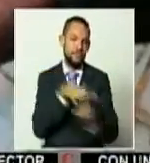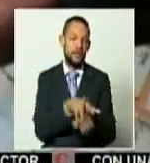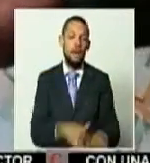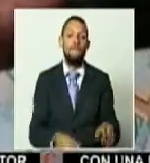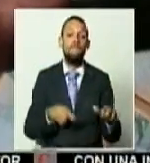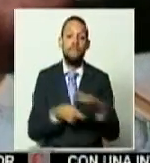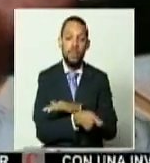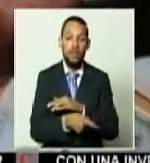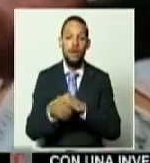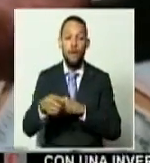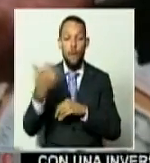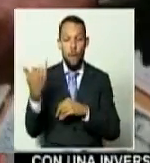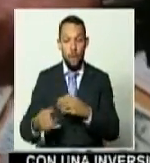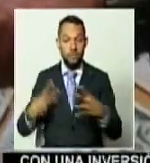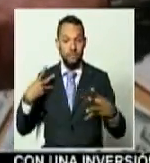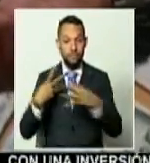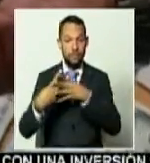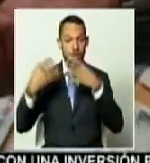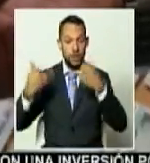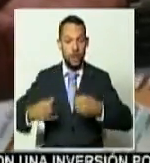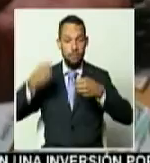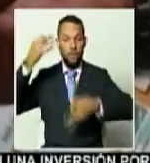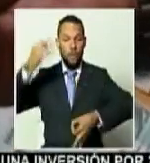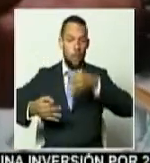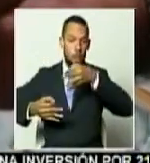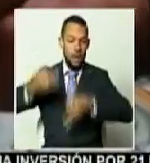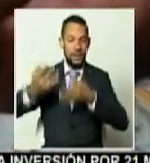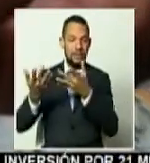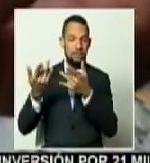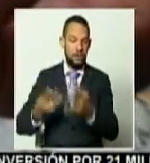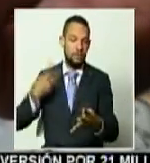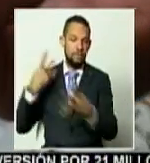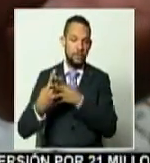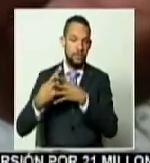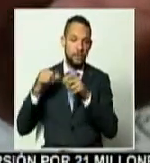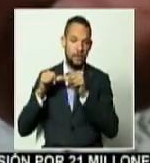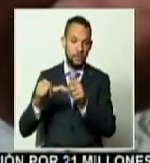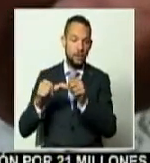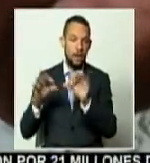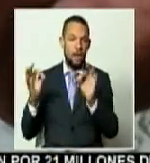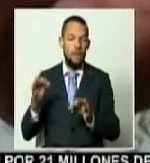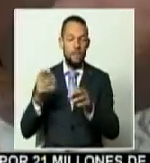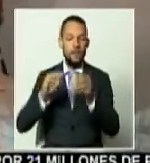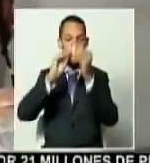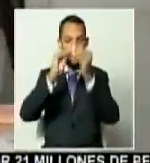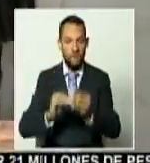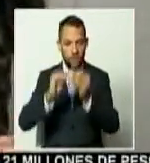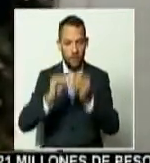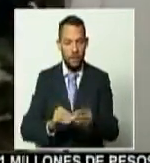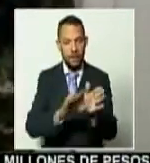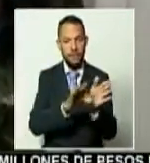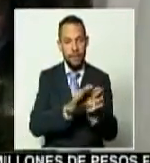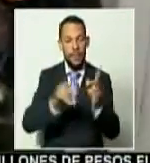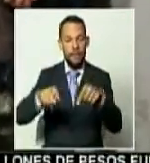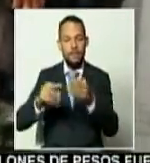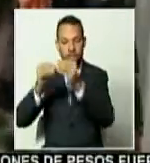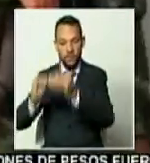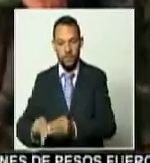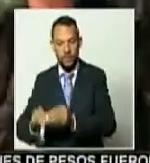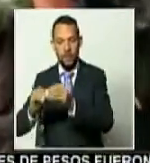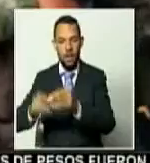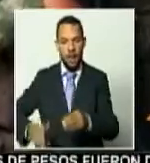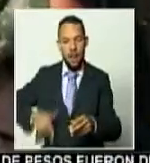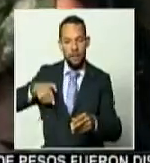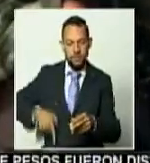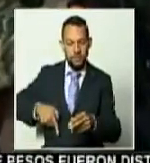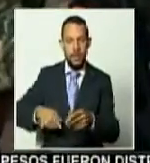homicidios. El hoy detenido quedó a disposición de las autoridades competentes por los delitos de tráfico o fabricación de armas de fuego y municiones, al igual que tráfico